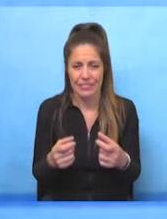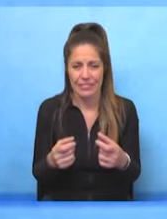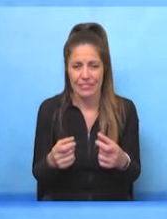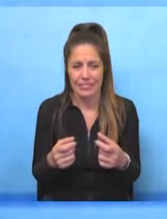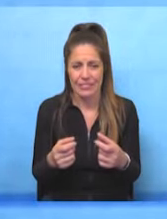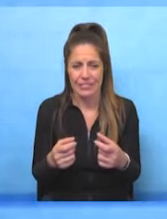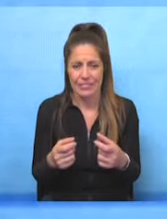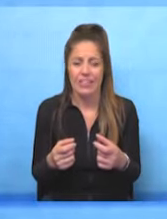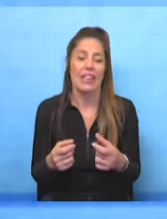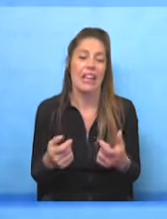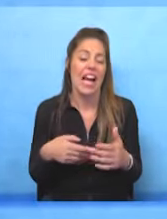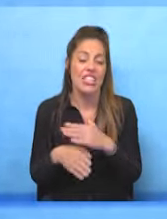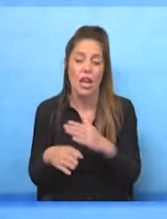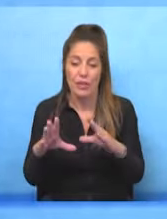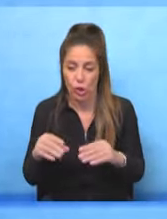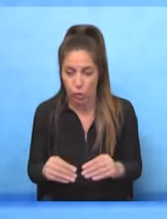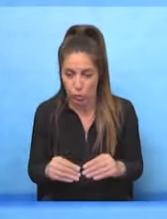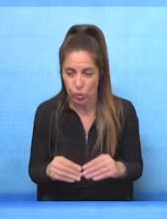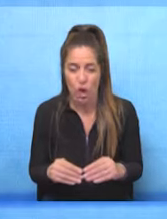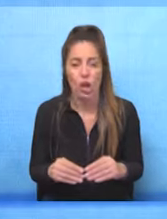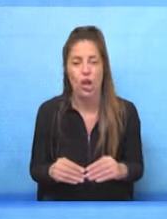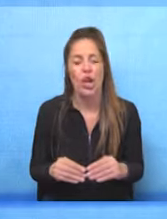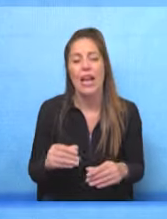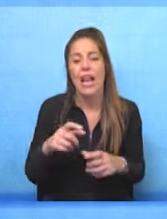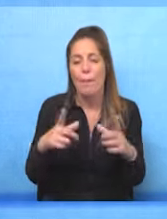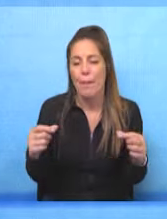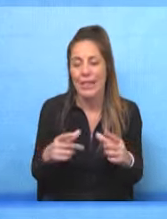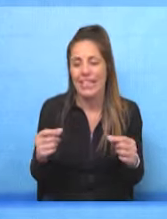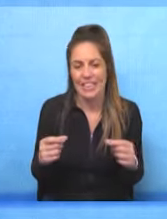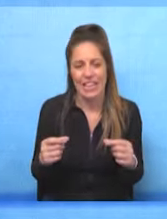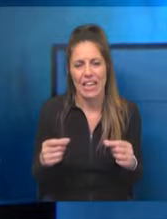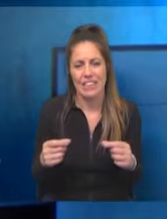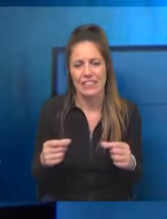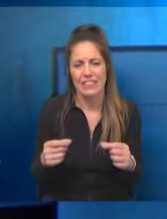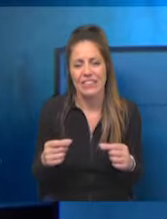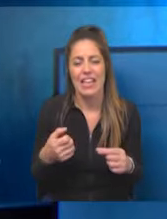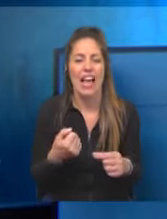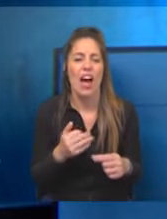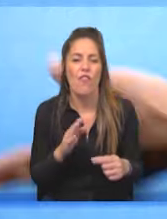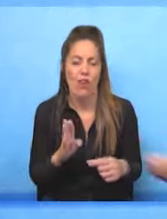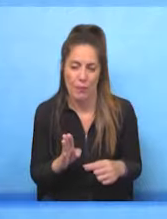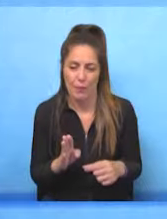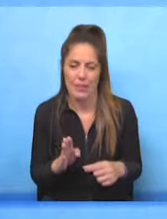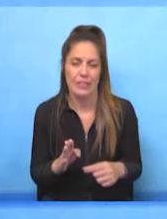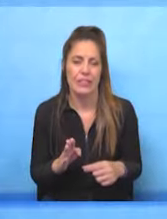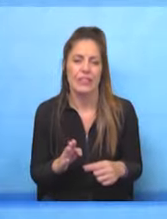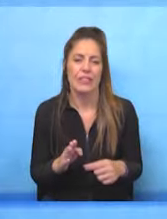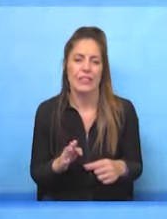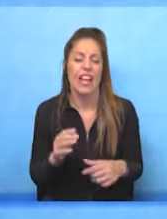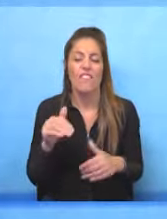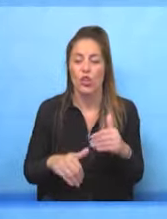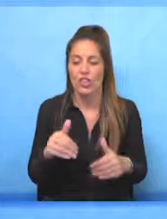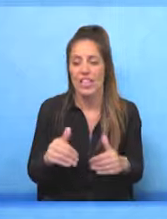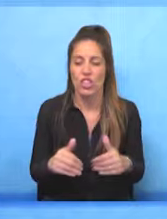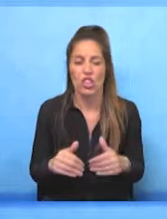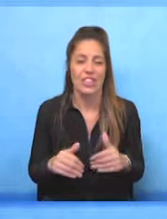loso nocturno estaba el otro de lo de no me acuerdo qu estaba la votación de